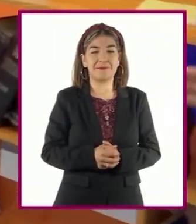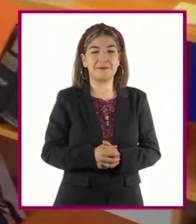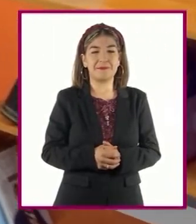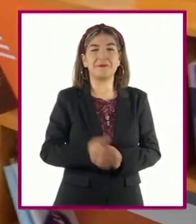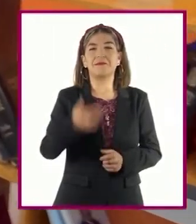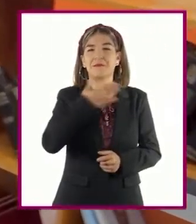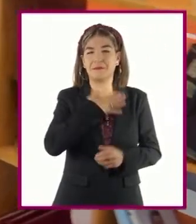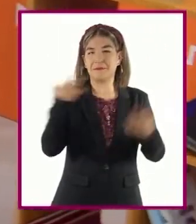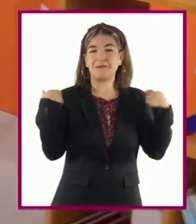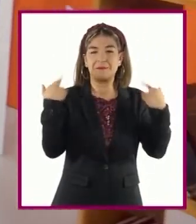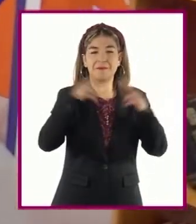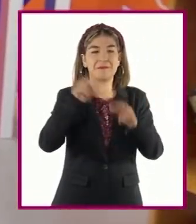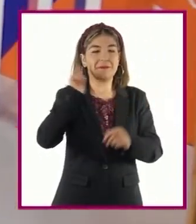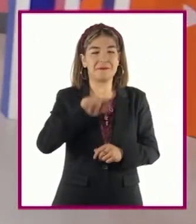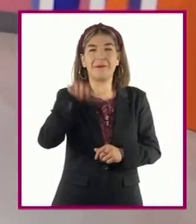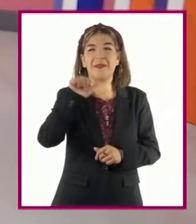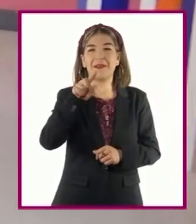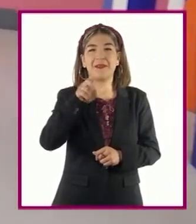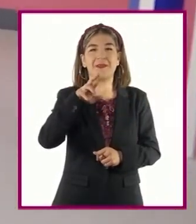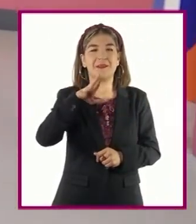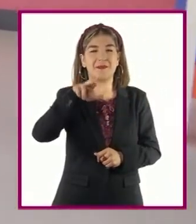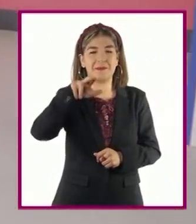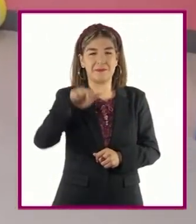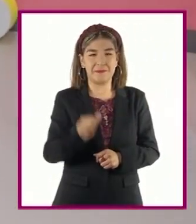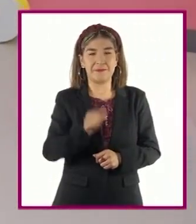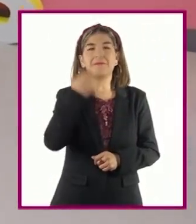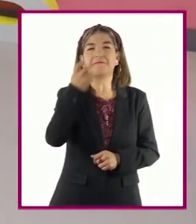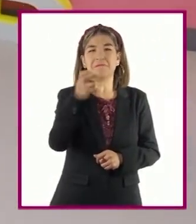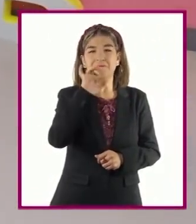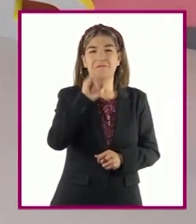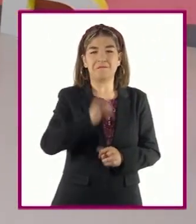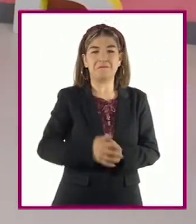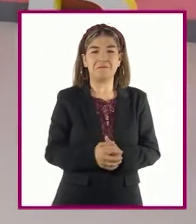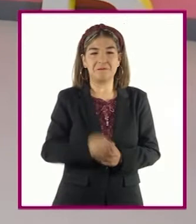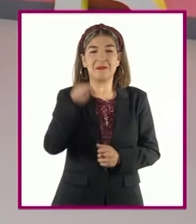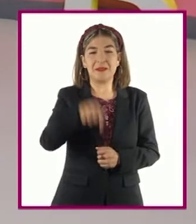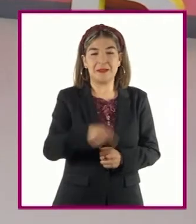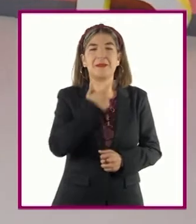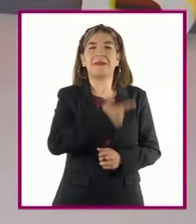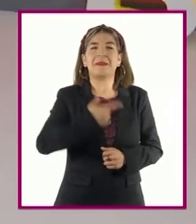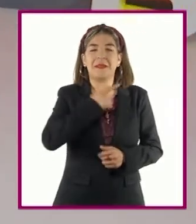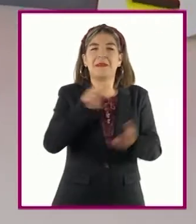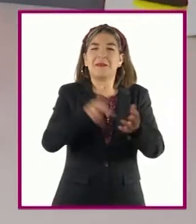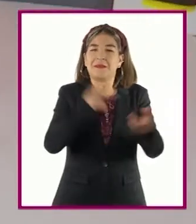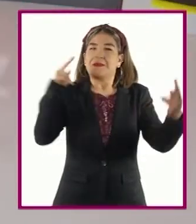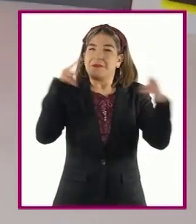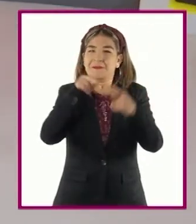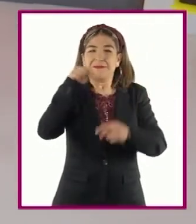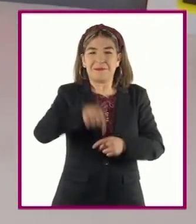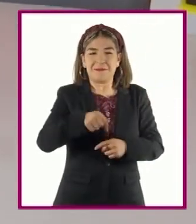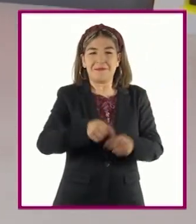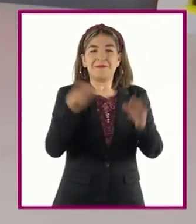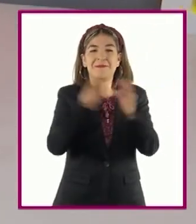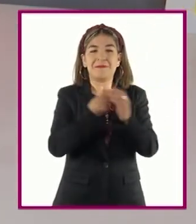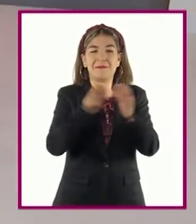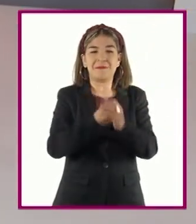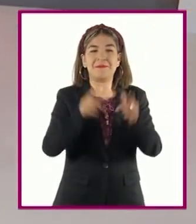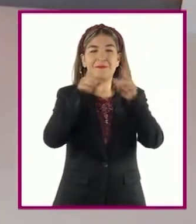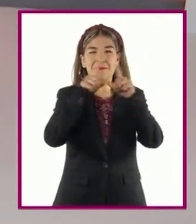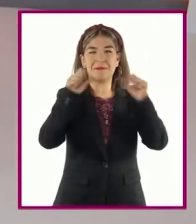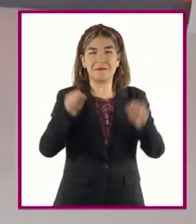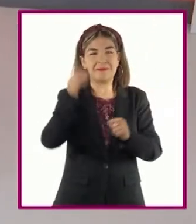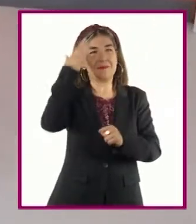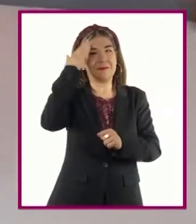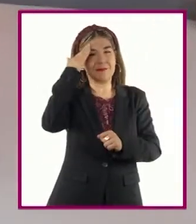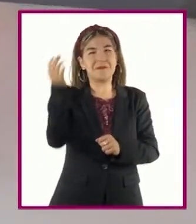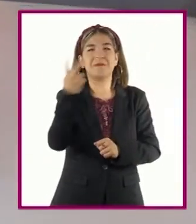Soy la profesora Adriana Orozco Sánchez y efectivamente es un gusto encontrarnos por aquí en una sesión más de Lengua